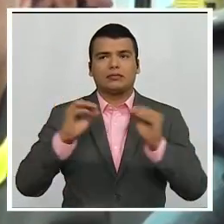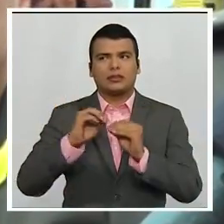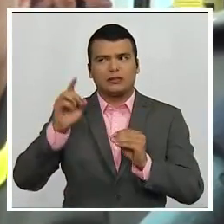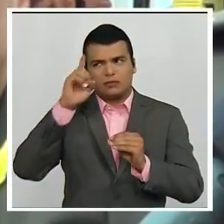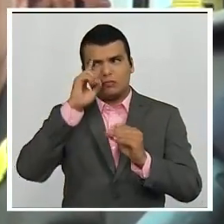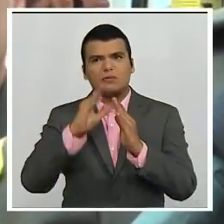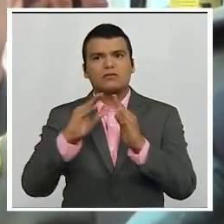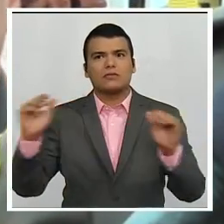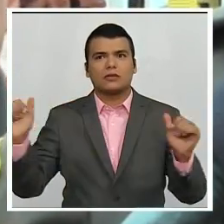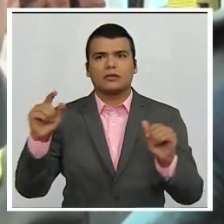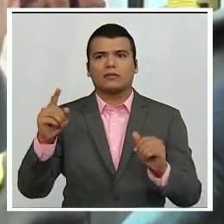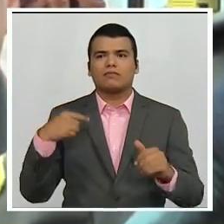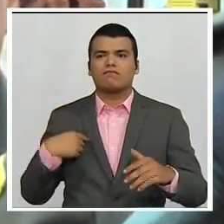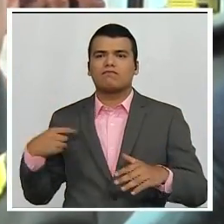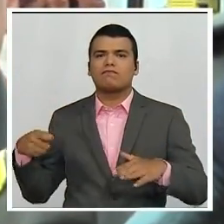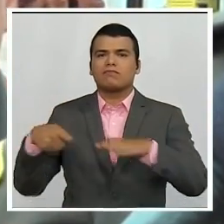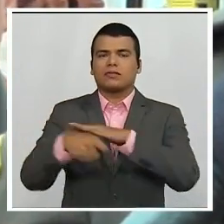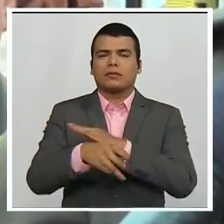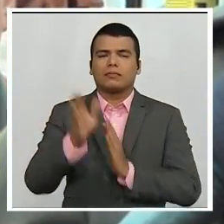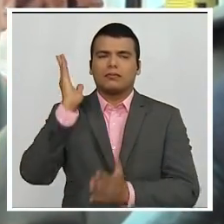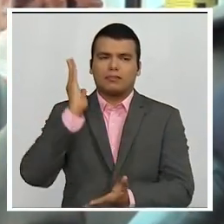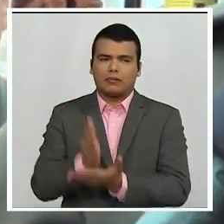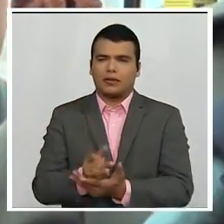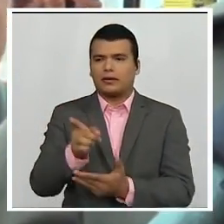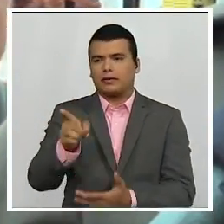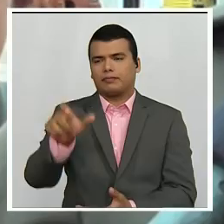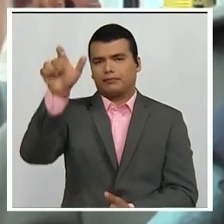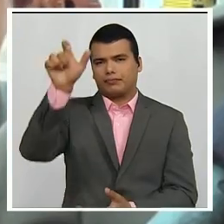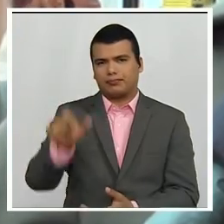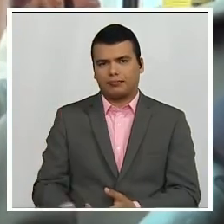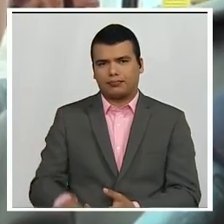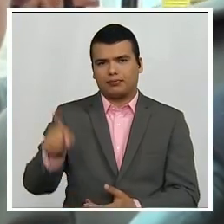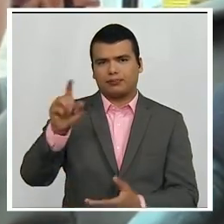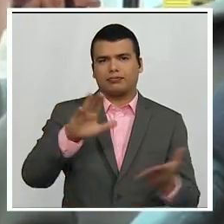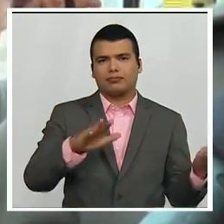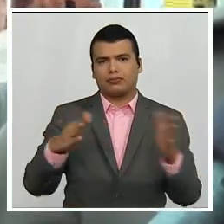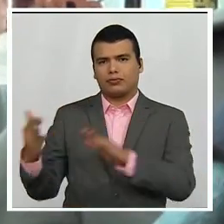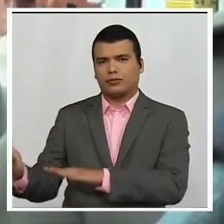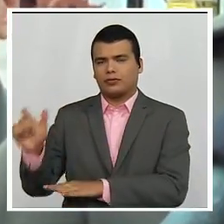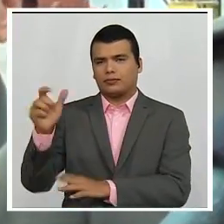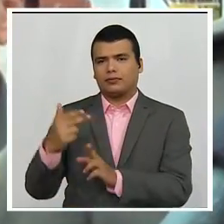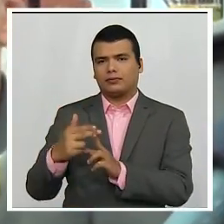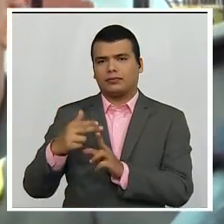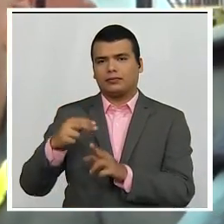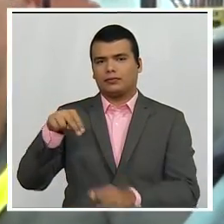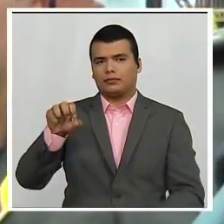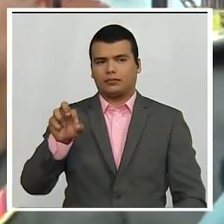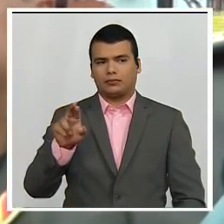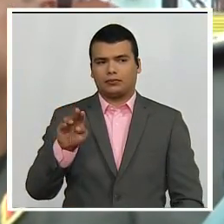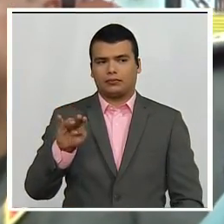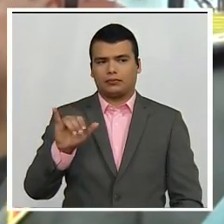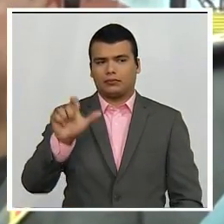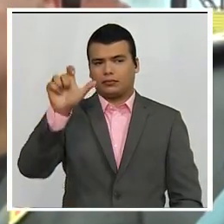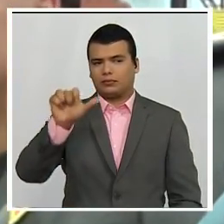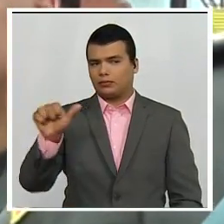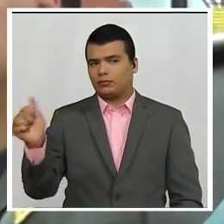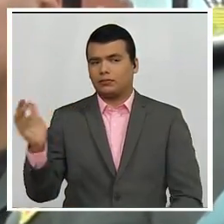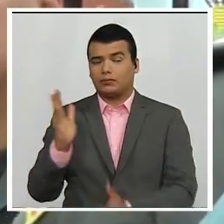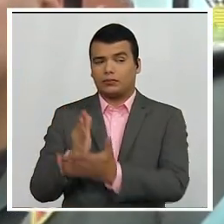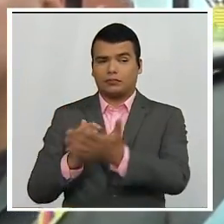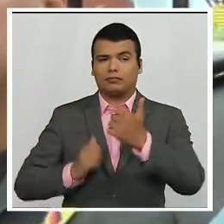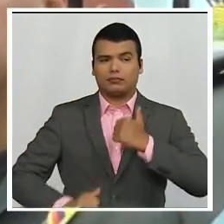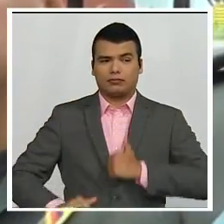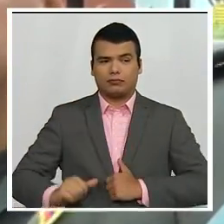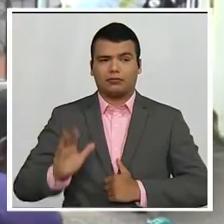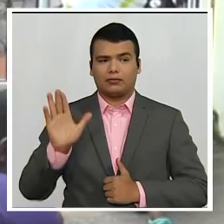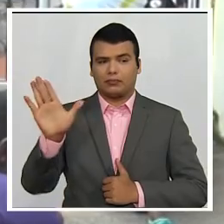fueron atentar en contra de su vida y producto de esto es que se genera la muerte del joven orvin y la de las dos personas heridas en dentro dentro